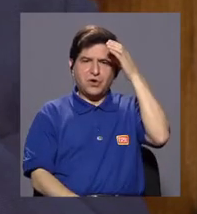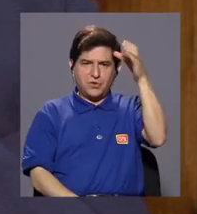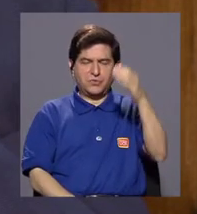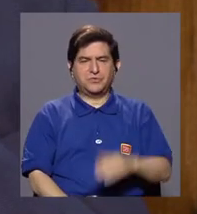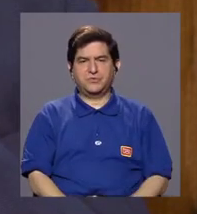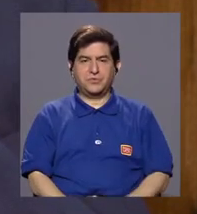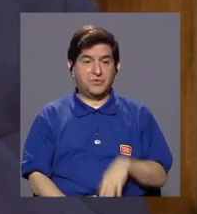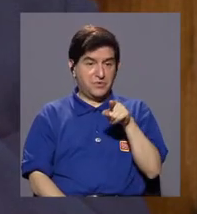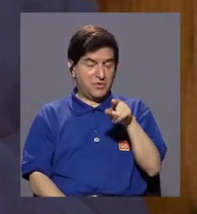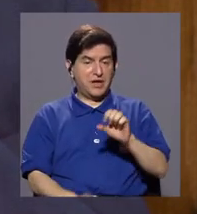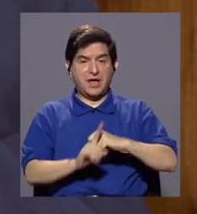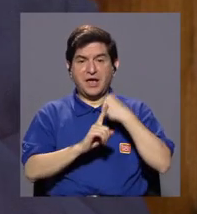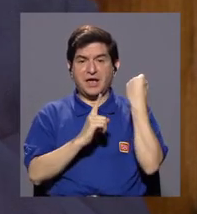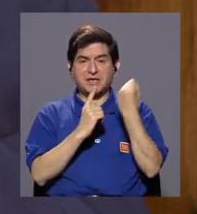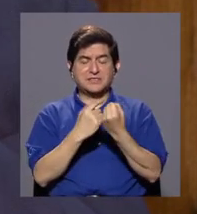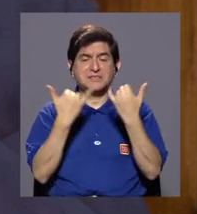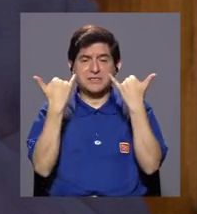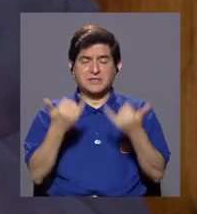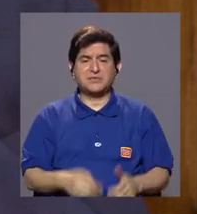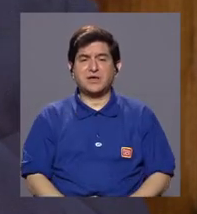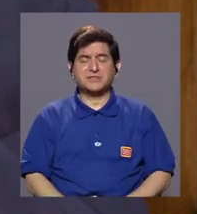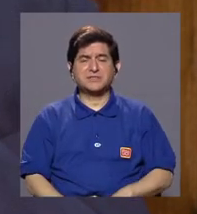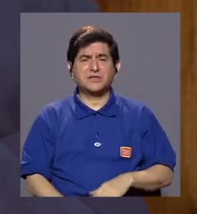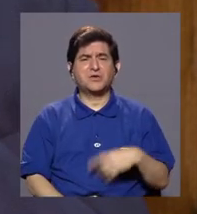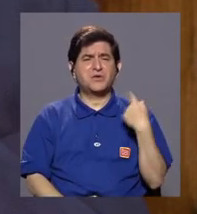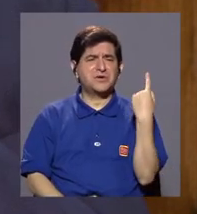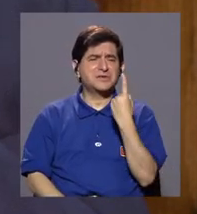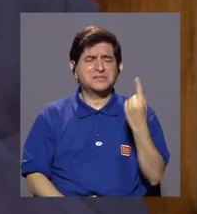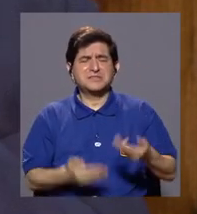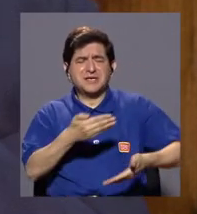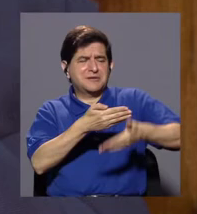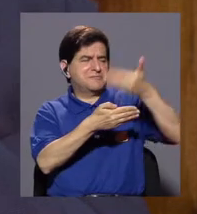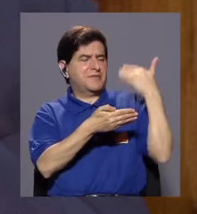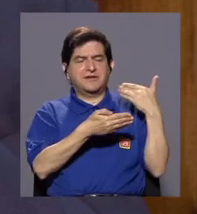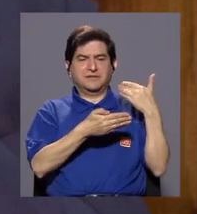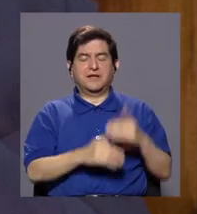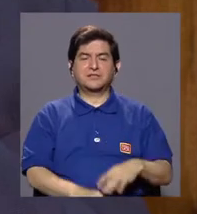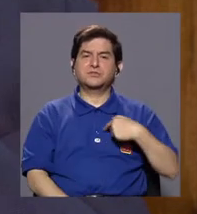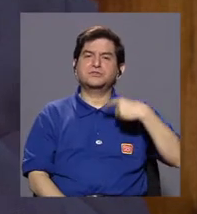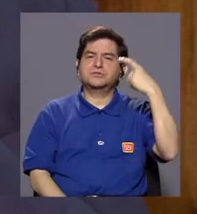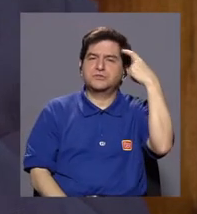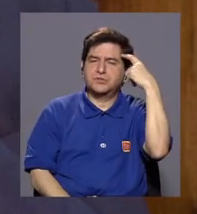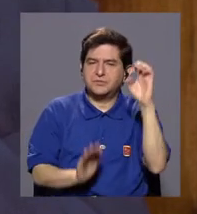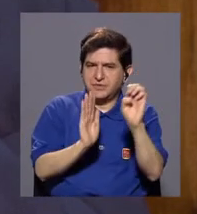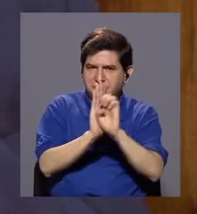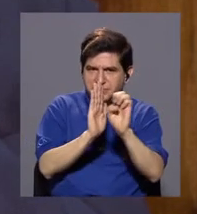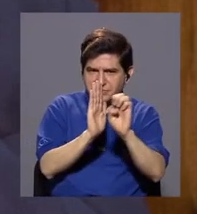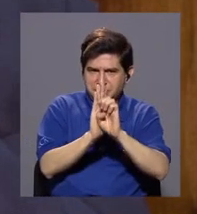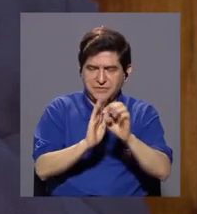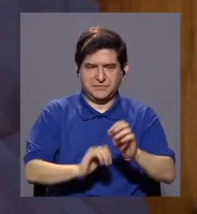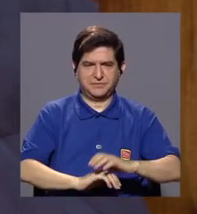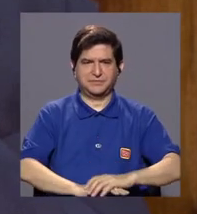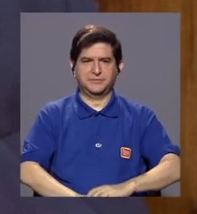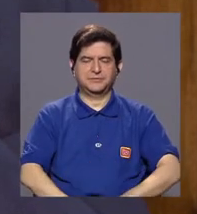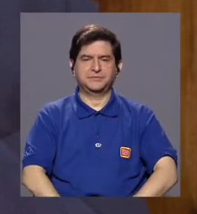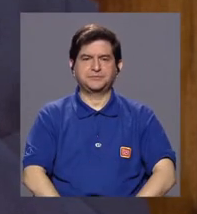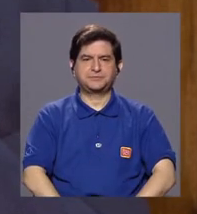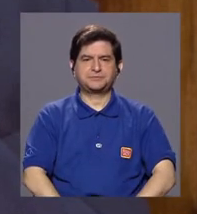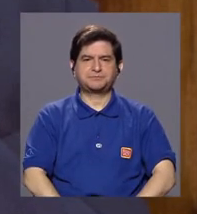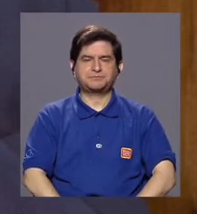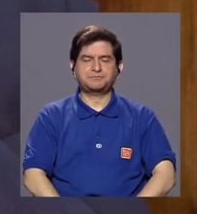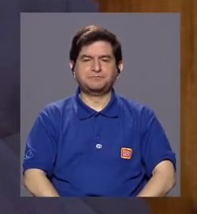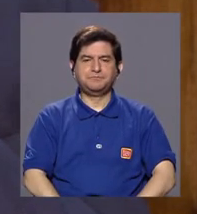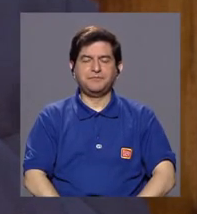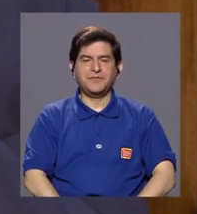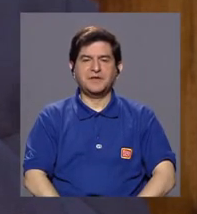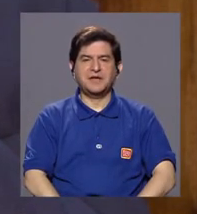cultura, iban a quedar para siempre en el pasado. Estoy pensando, por ejemplo, en